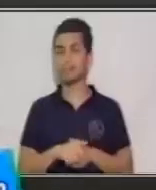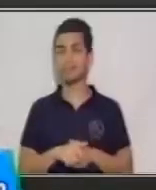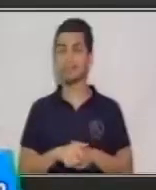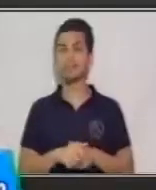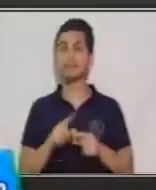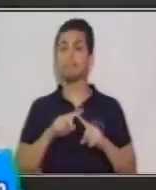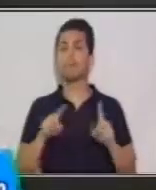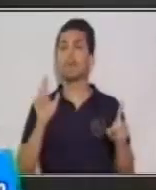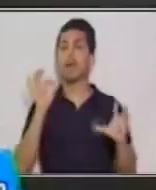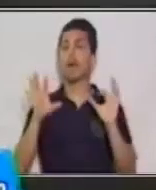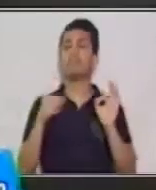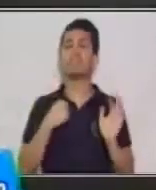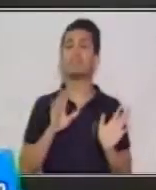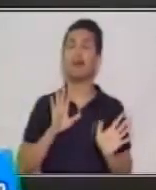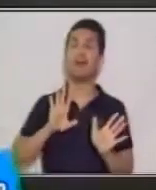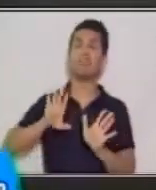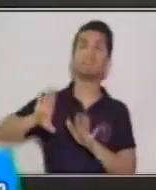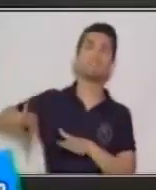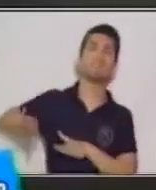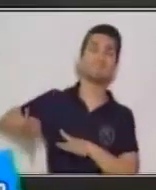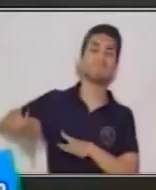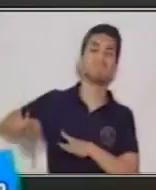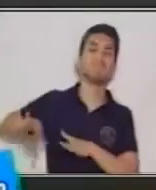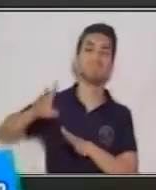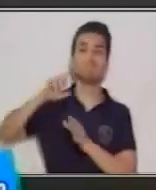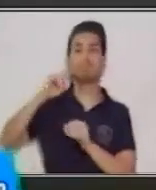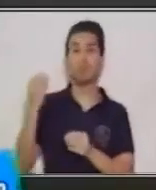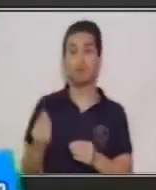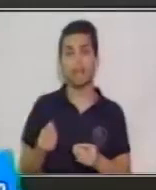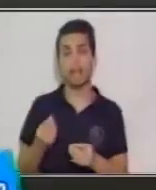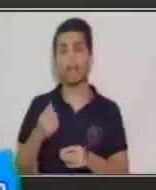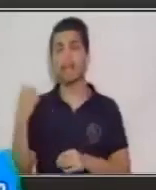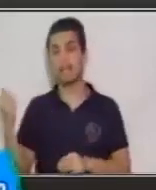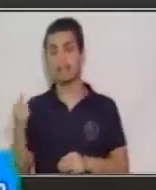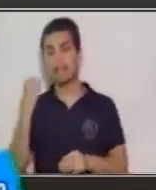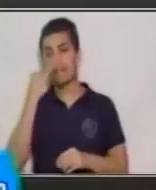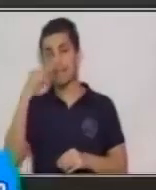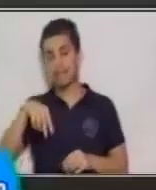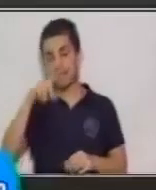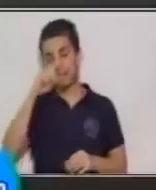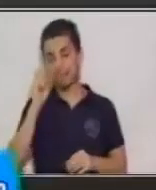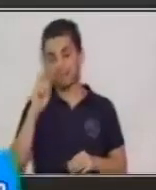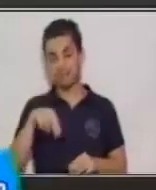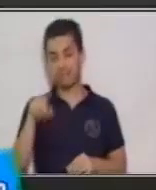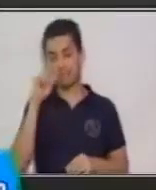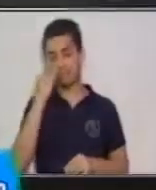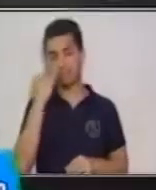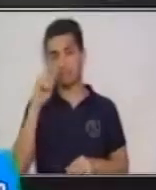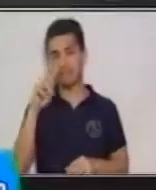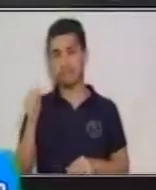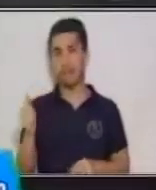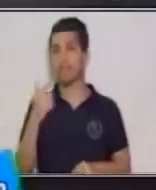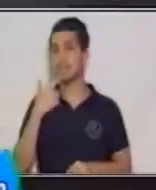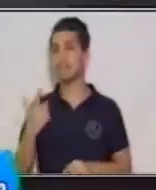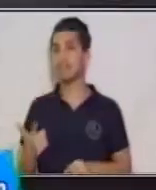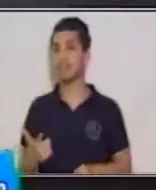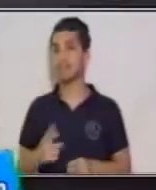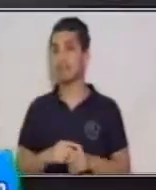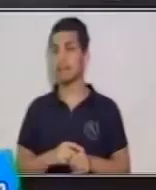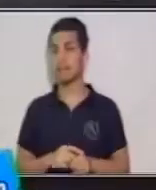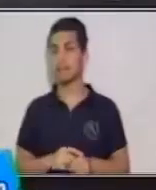pero en ocasiones la dejamos a un lado. ¿Por qué razón? Porque en este tipo de lectura nos están